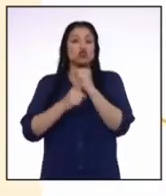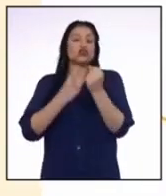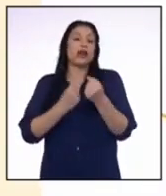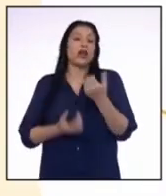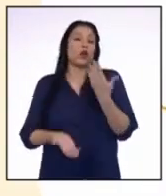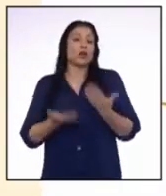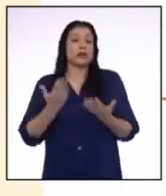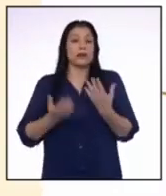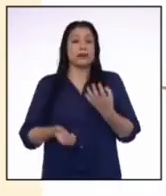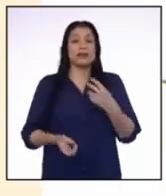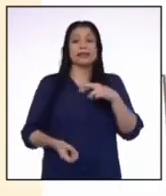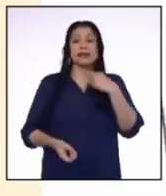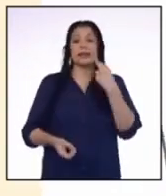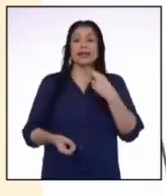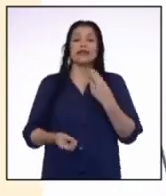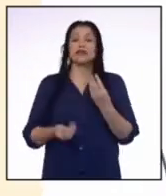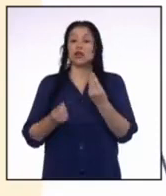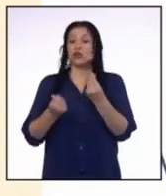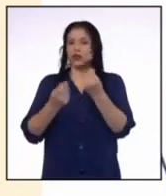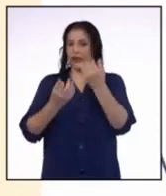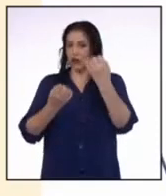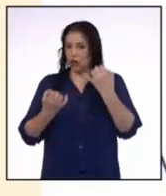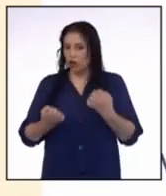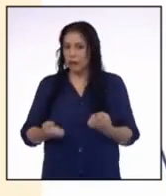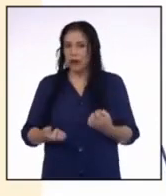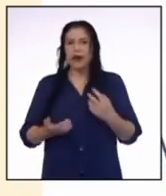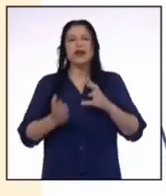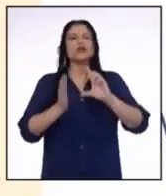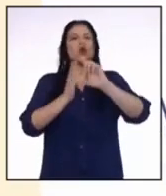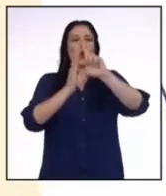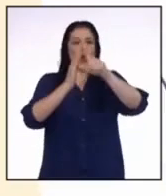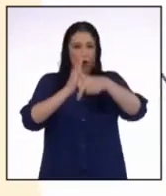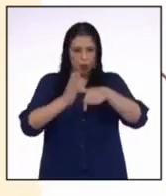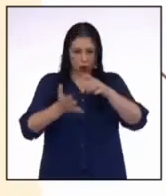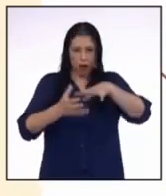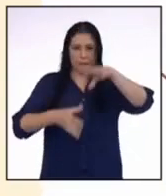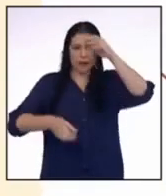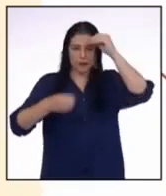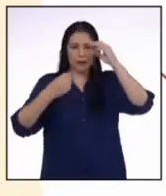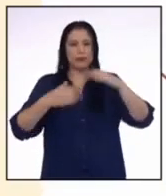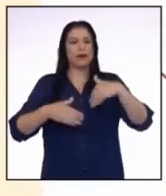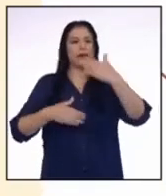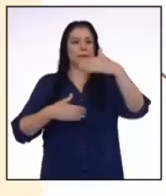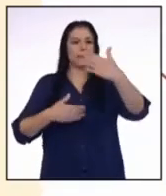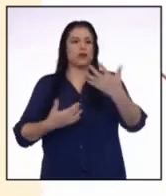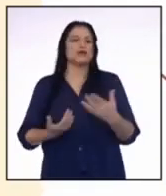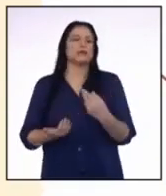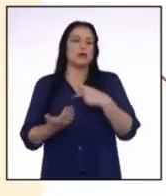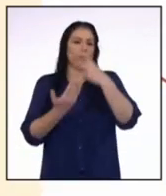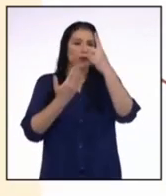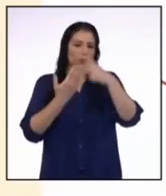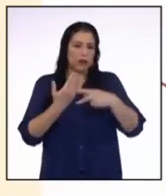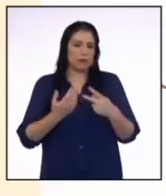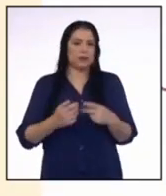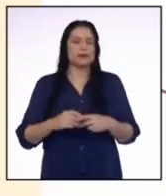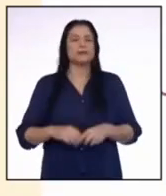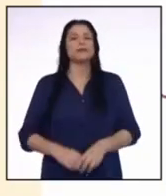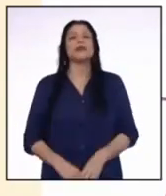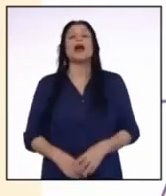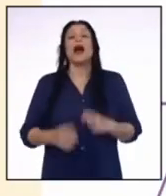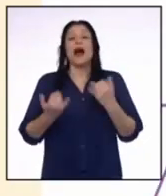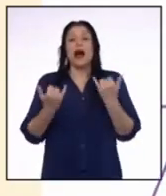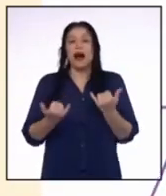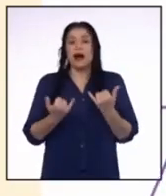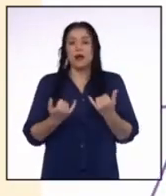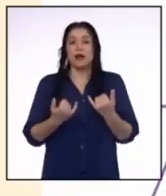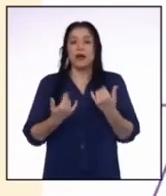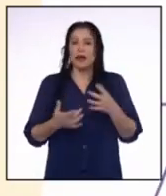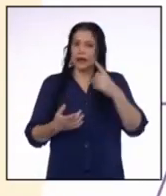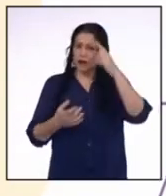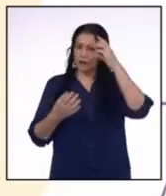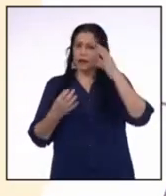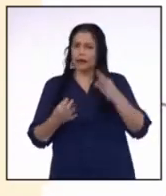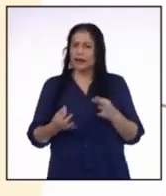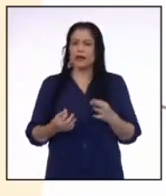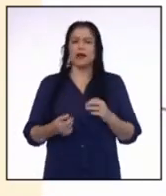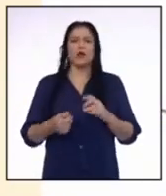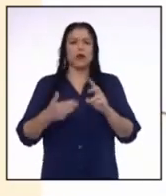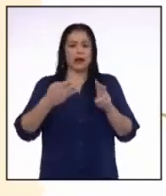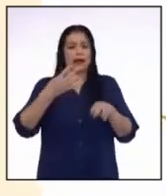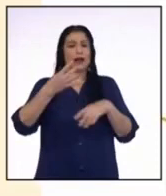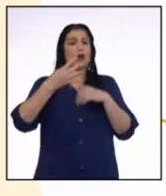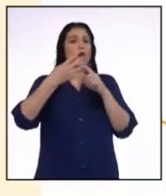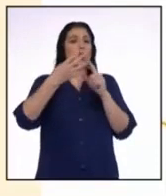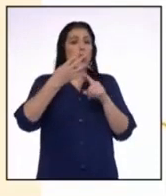o económico. Eso lo verán más adelante en los próximos programas. Ahora sí, creo que en el